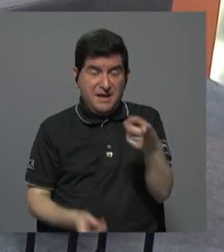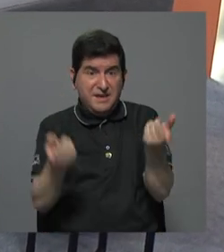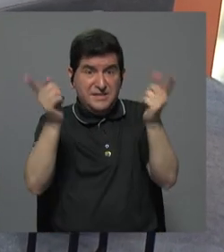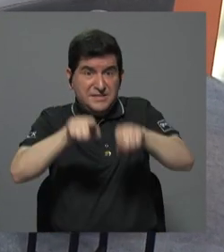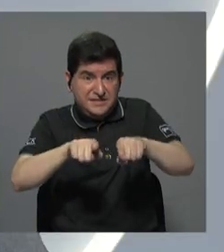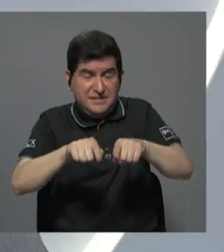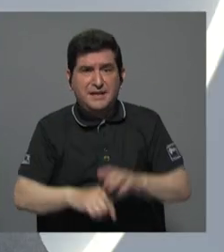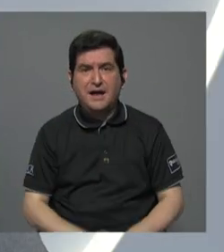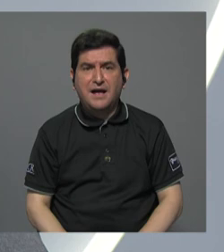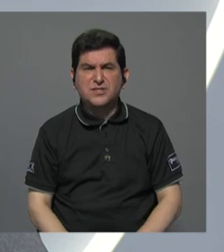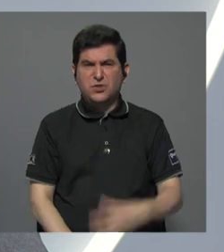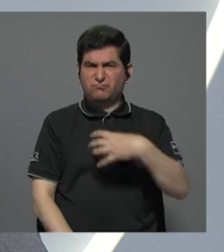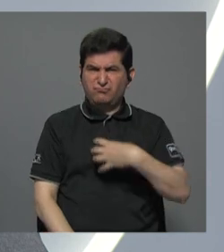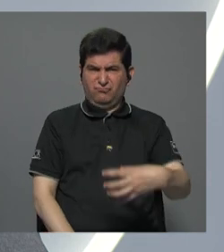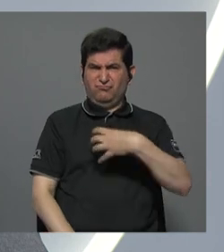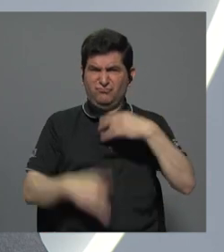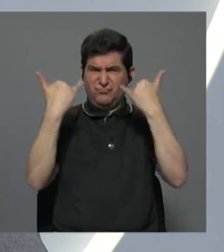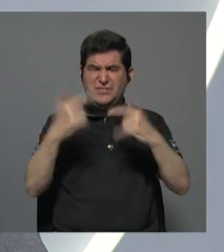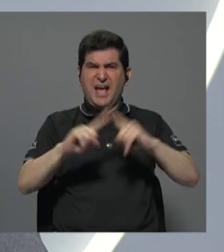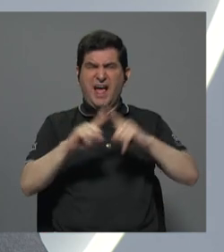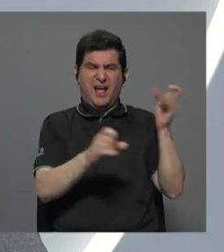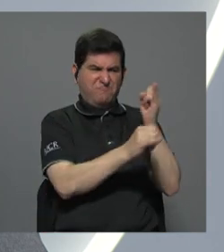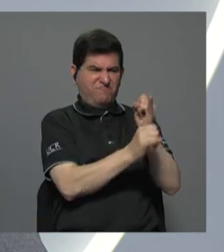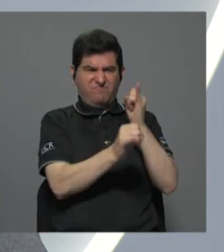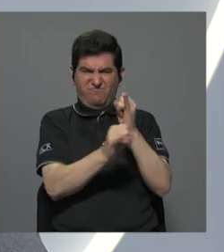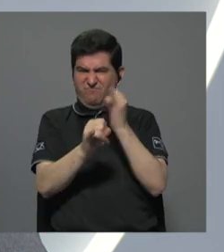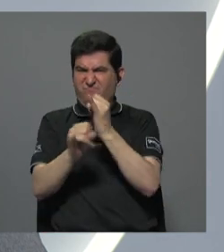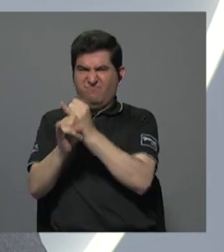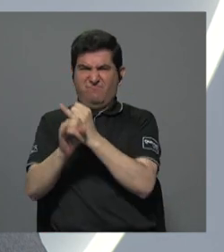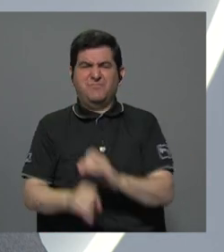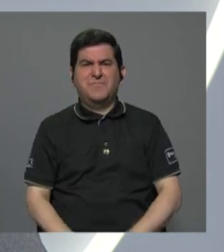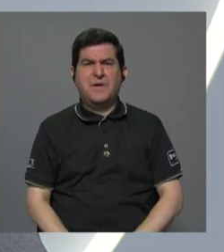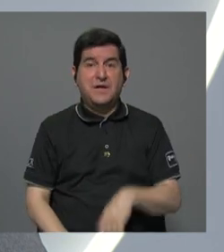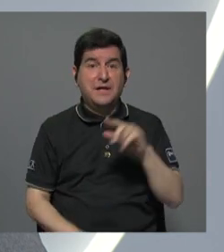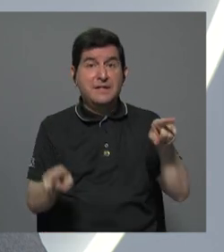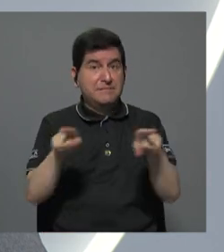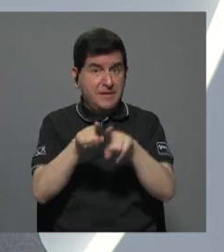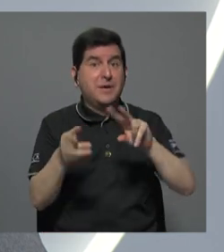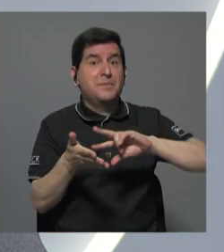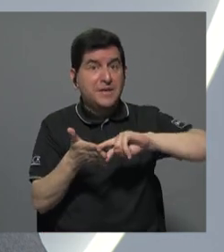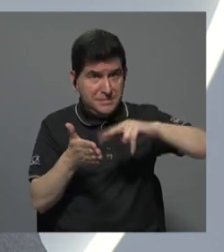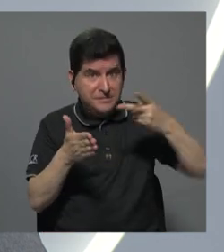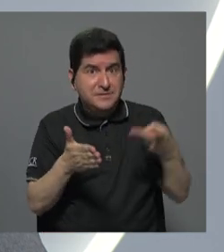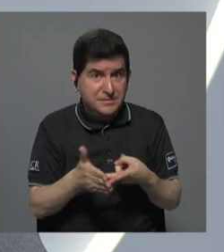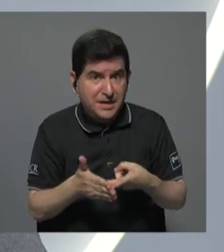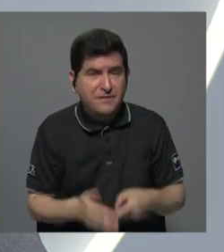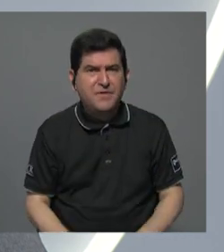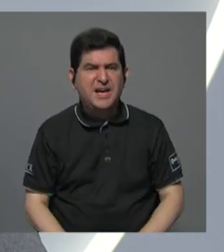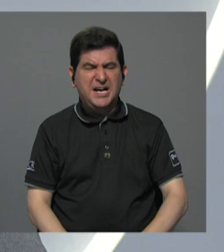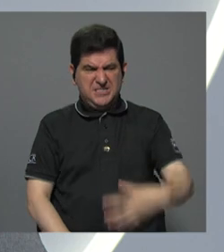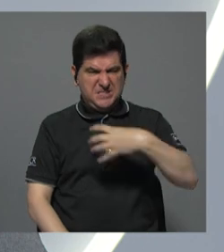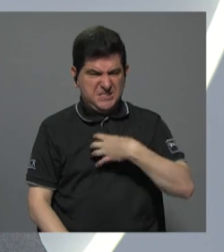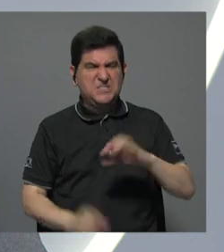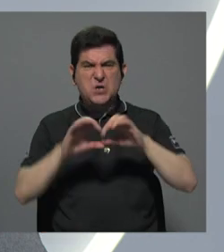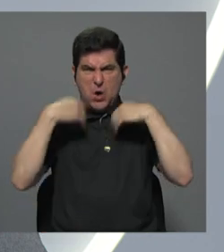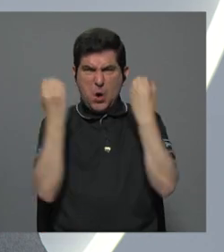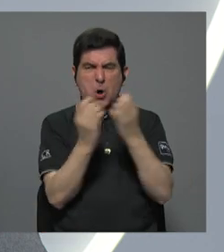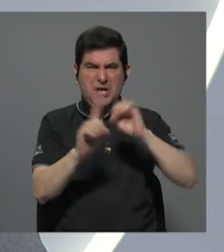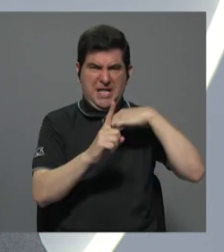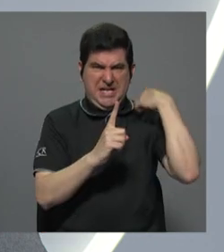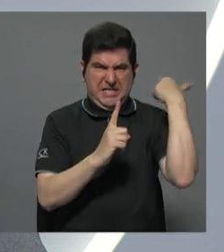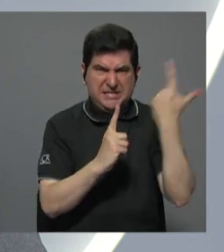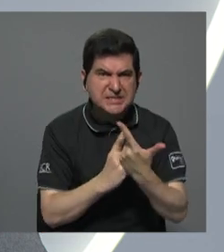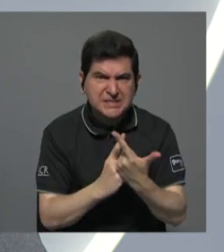sobre el cual se han quejado ya varias instituciones que han generado también la protesta de organizaciones sociales